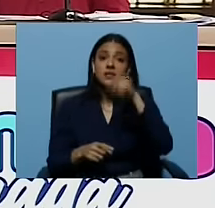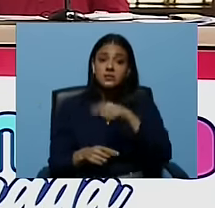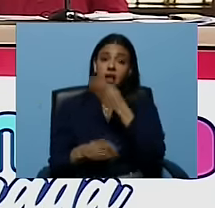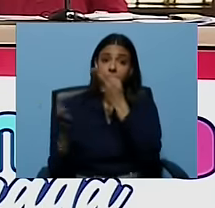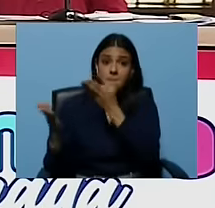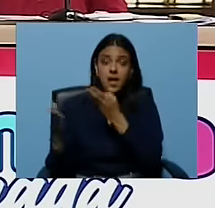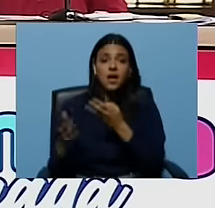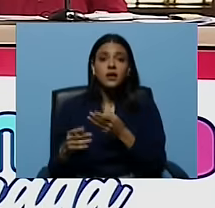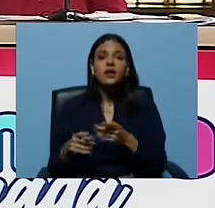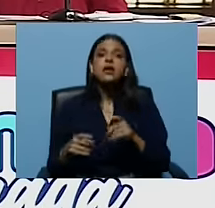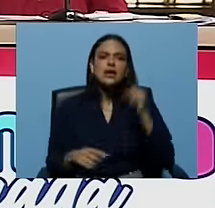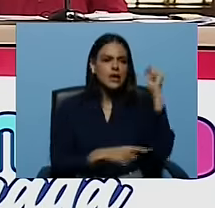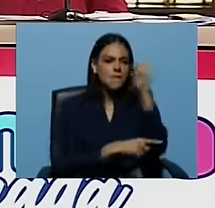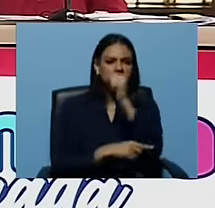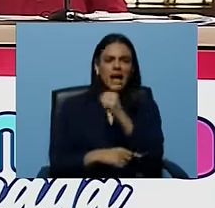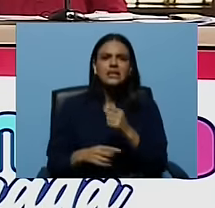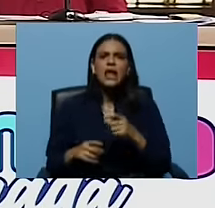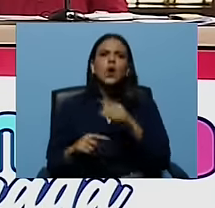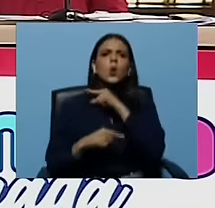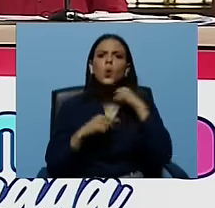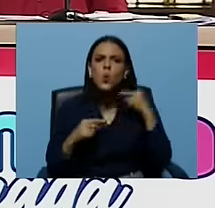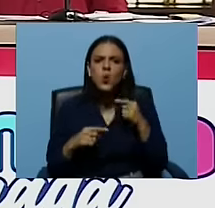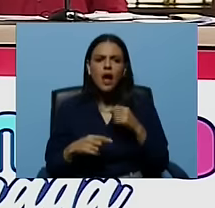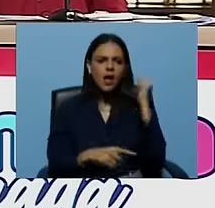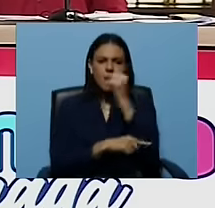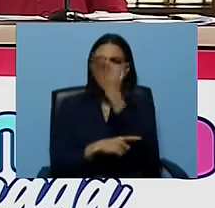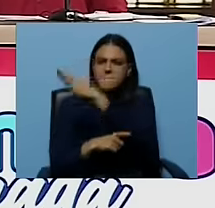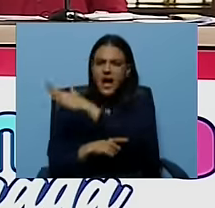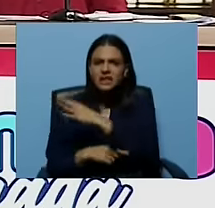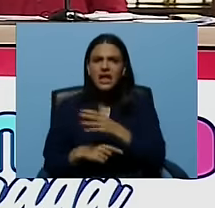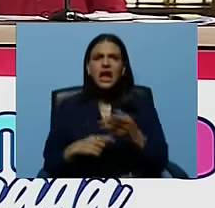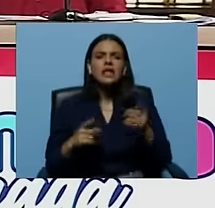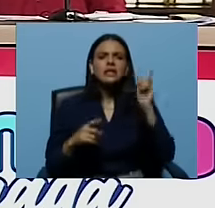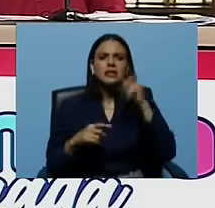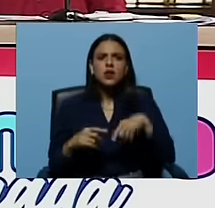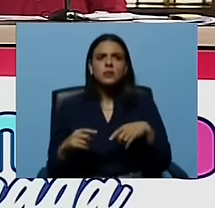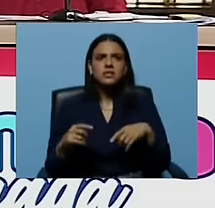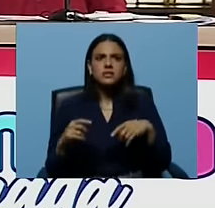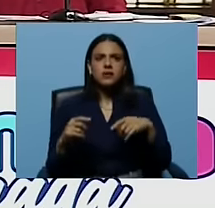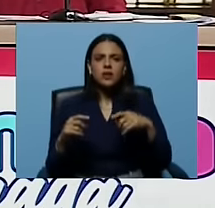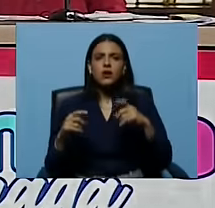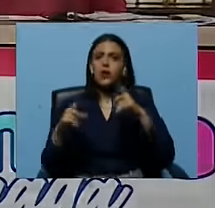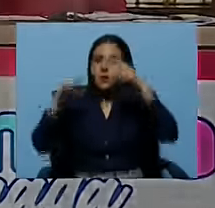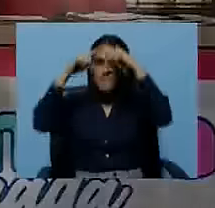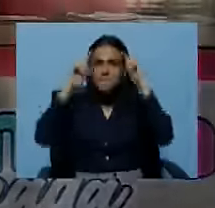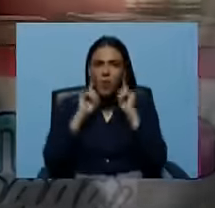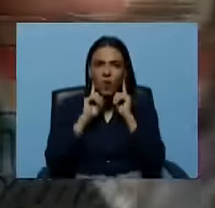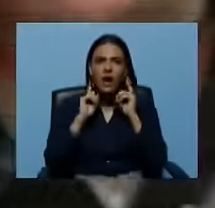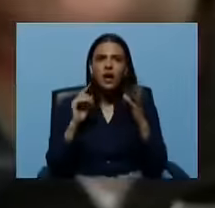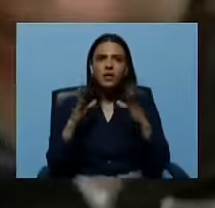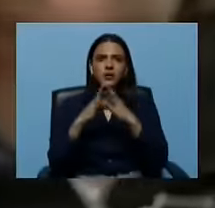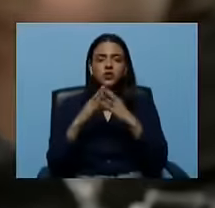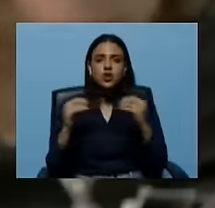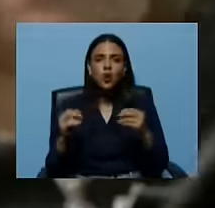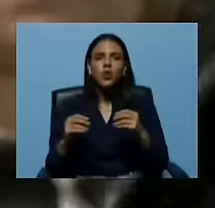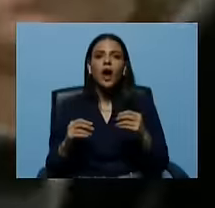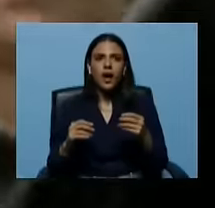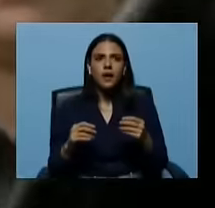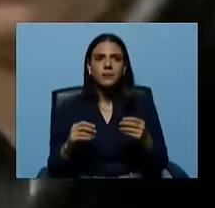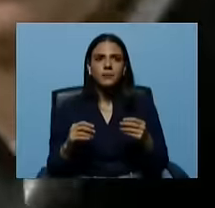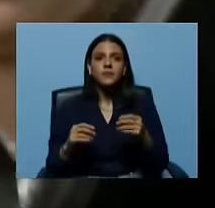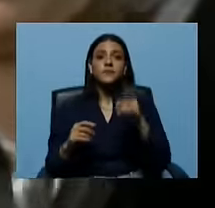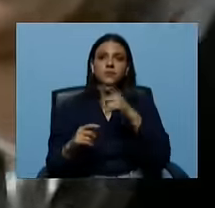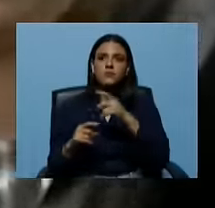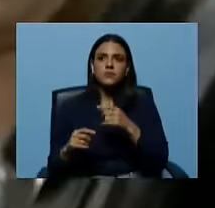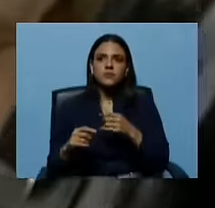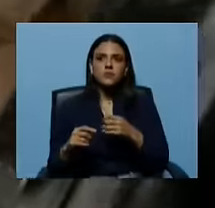mató padres jesuitas, que mató monjas en El Salvador con los escuadrones de la muerte, el señor Edmundo González Urrutia, que está escondido en una